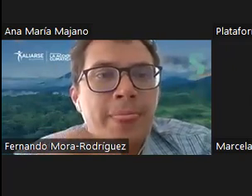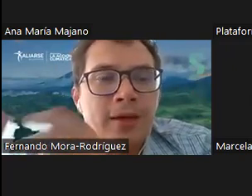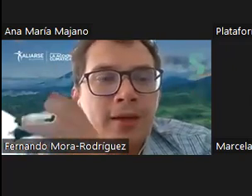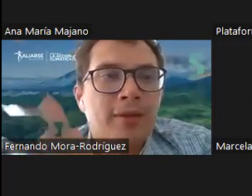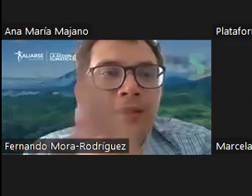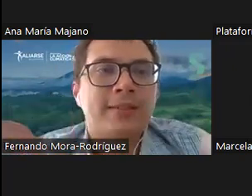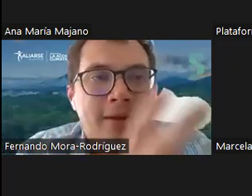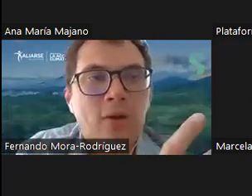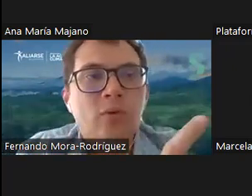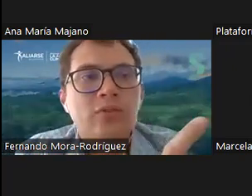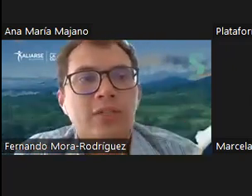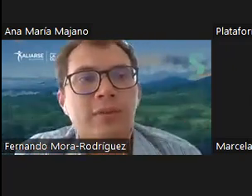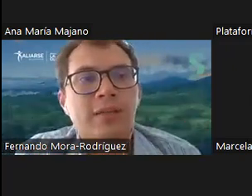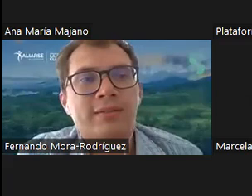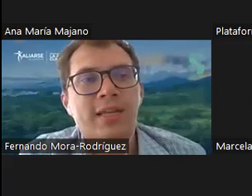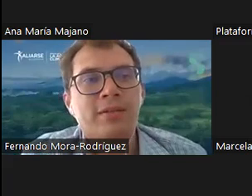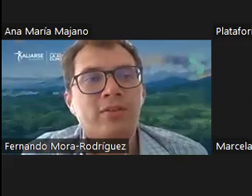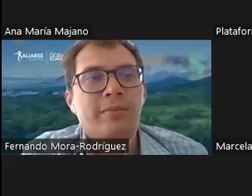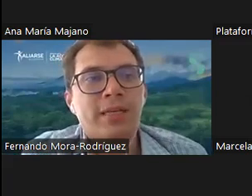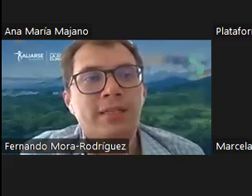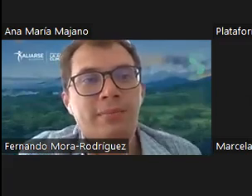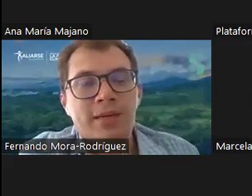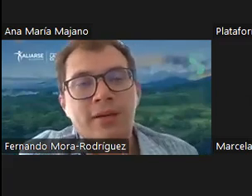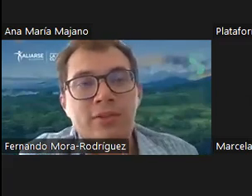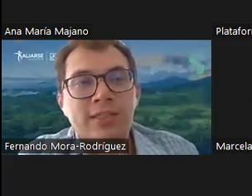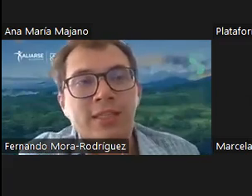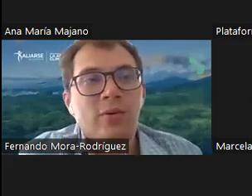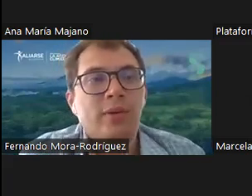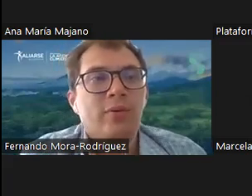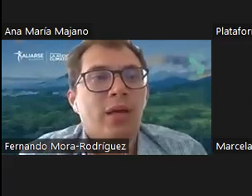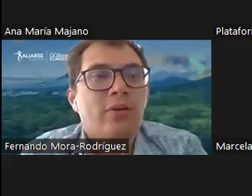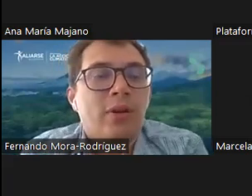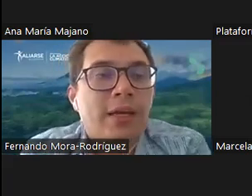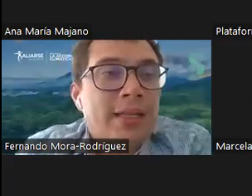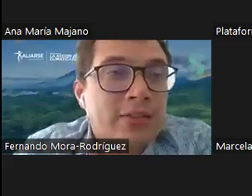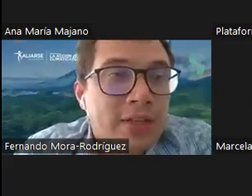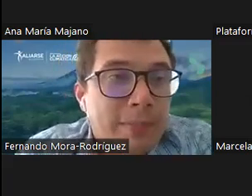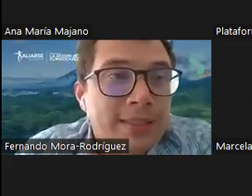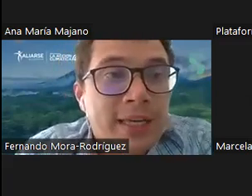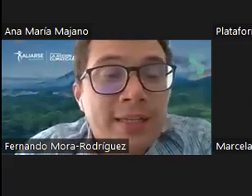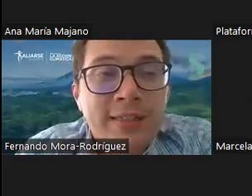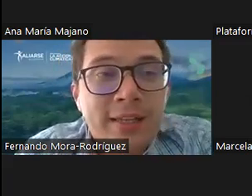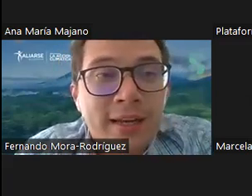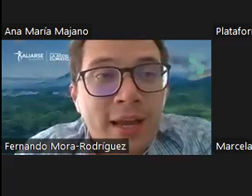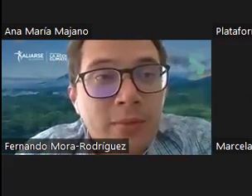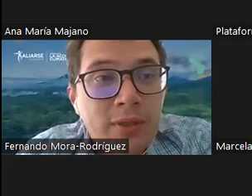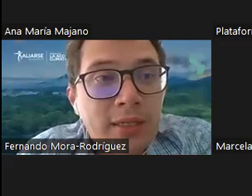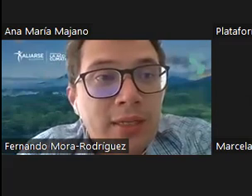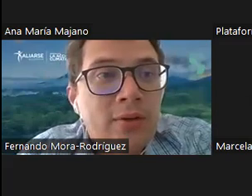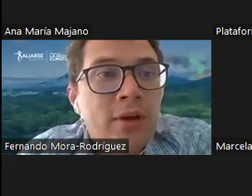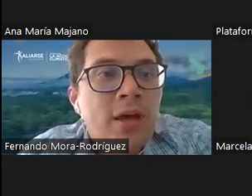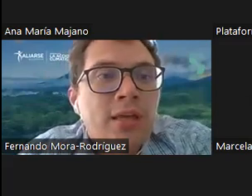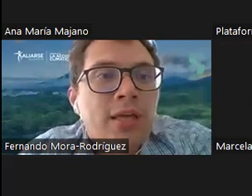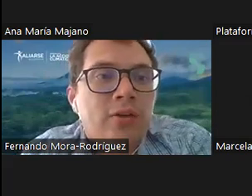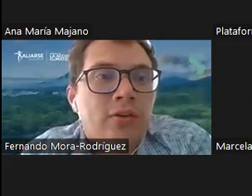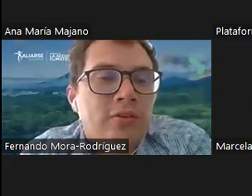¿verdad? Es decir, a unos tal vez será más conveniente aplicar un incentivo vinculado con la generación de capacidades e intercambio